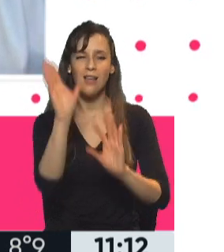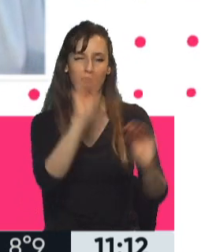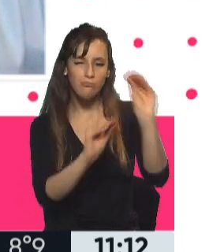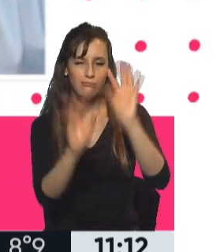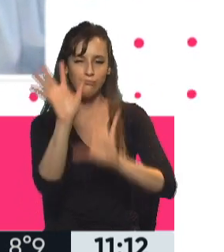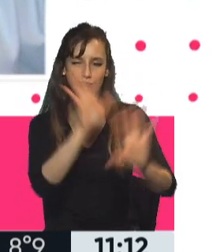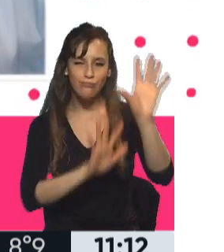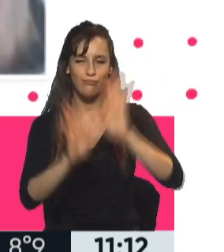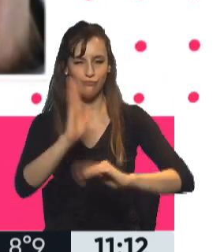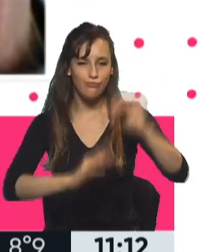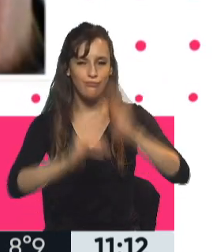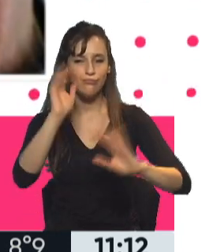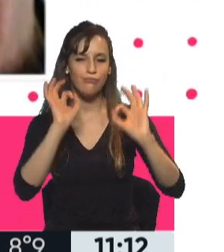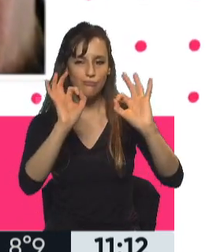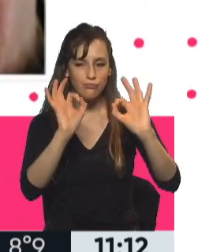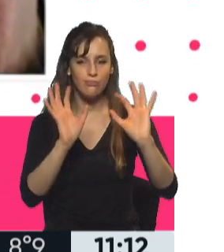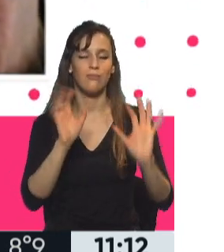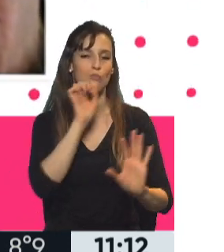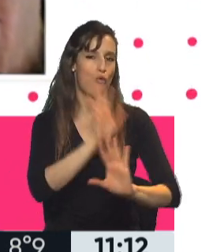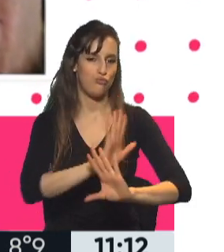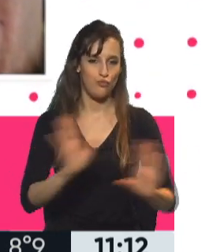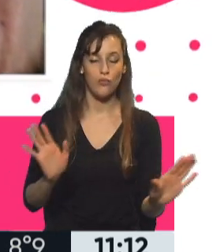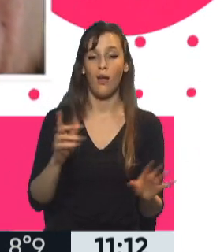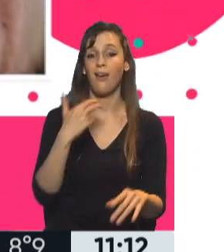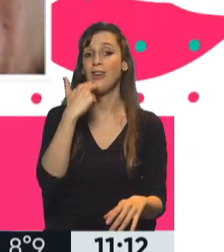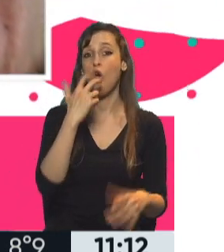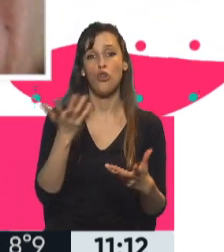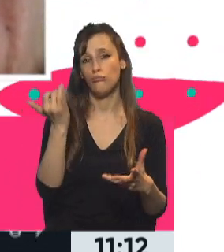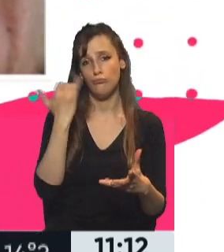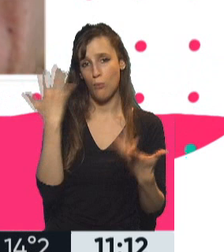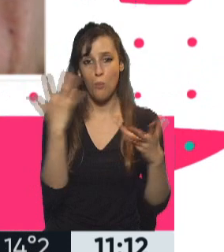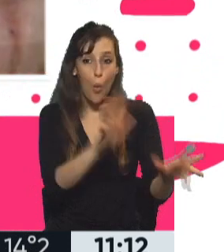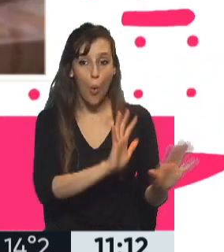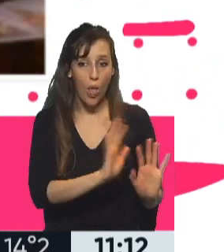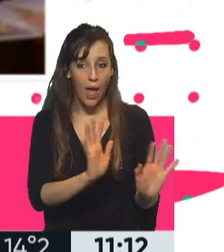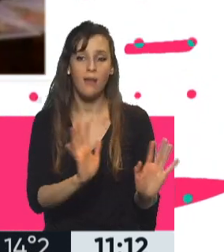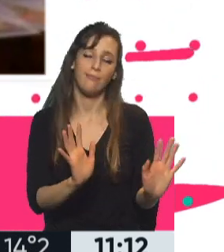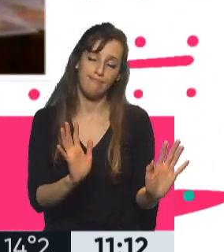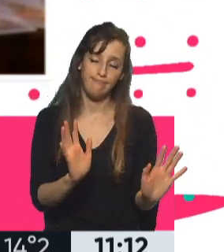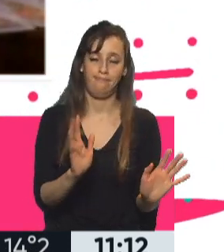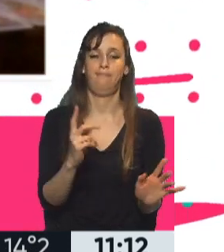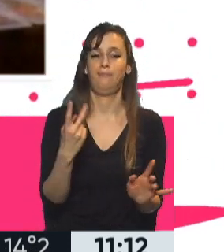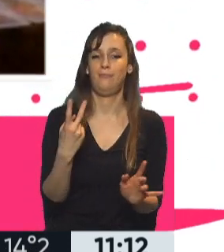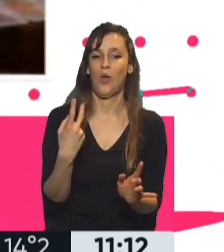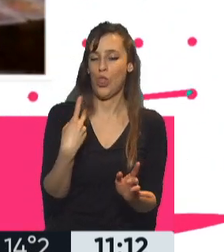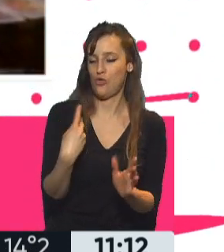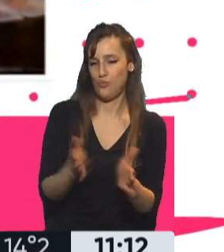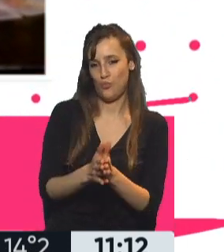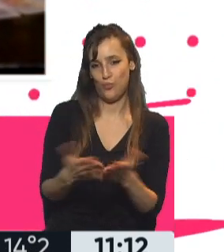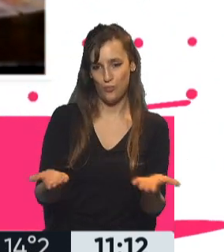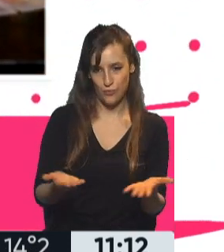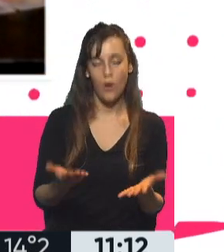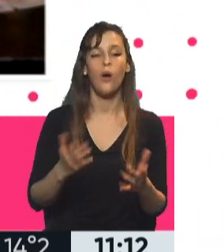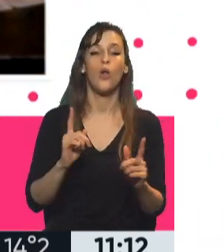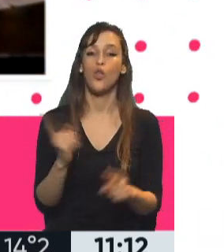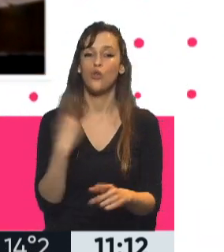Claro. Y al de nuestros hijos. Cuando se fueron, bueno, nos quedó la casa a nosotros. Sí, lógico. Tenemos un cierto privilegio de tener una casa grande. Sí, ¿no? Es decir, yo